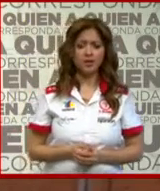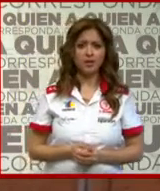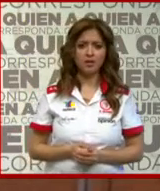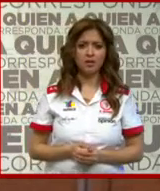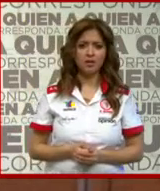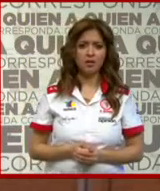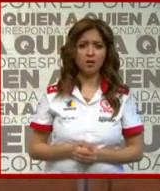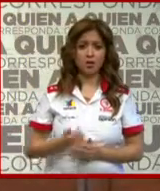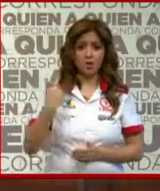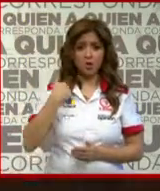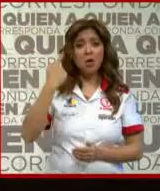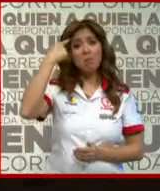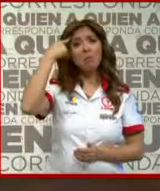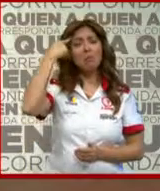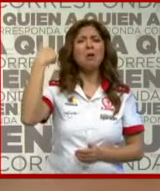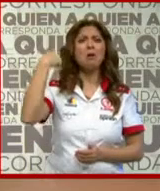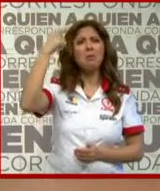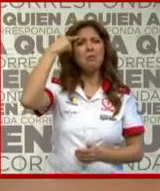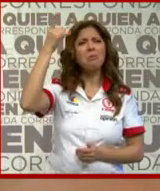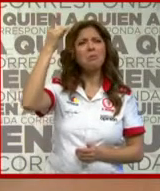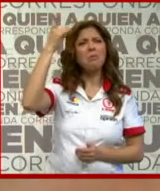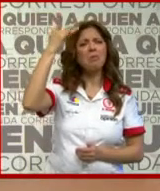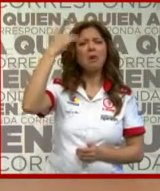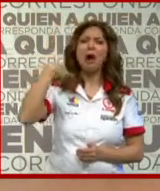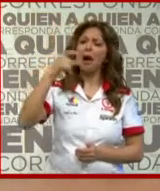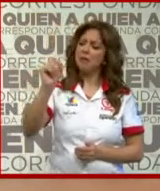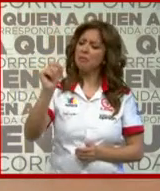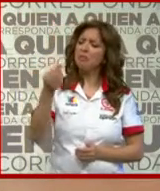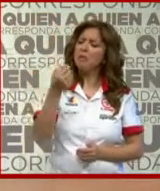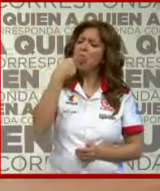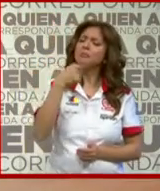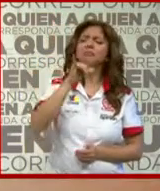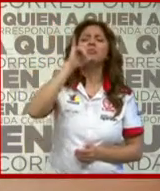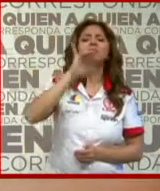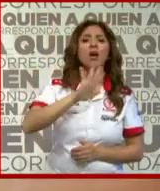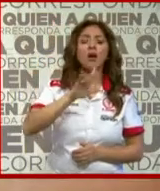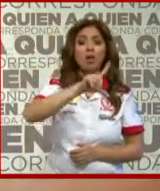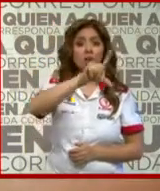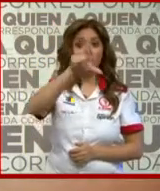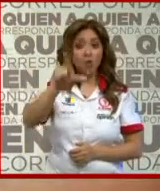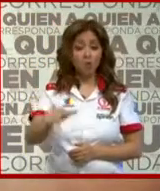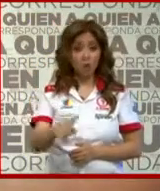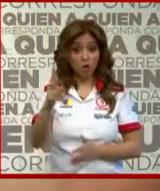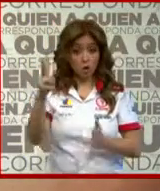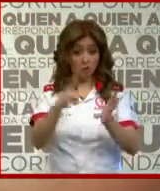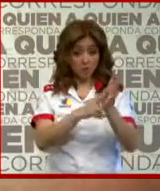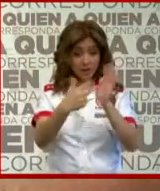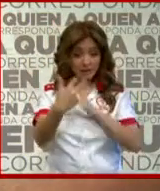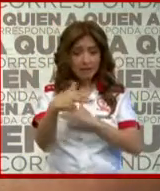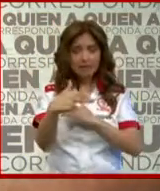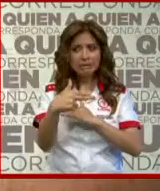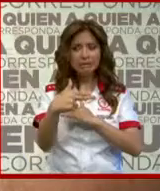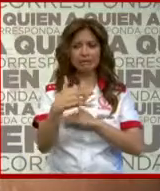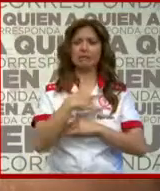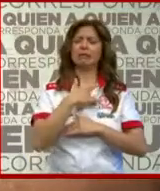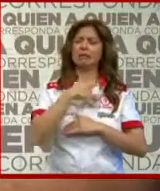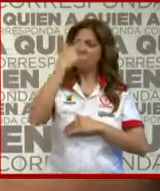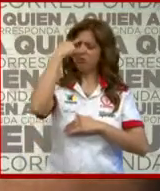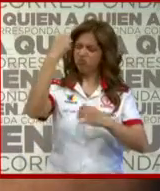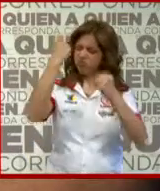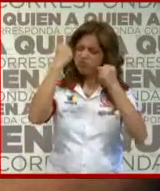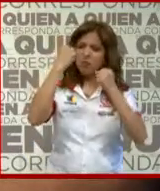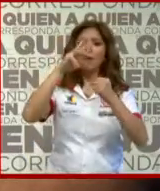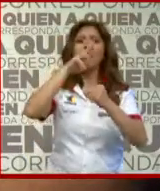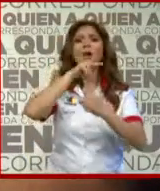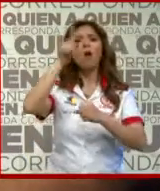dolor de cabeza, pues se toma una aspirina. Los intensos dolores no cesaron y fue hasta el 2013 cuando se practicó estudios médicos y le detectaron